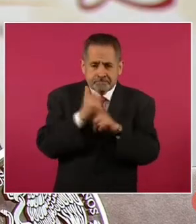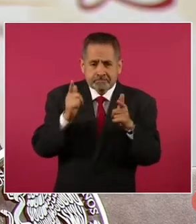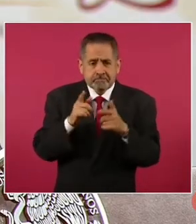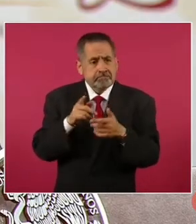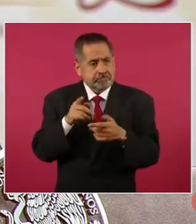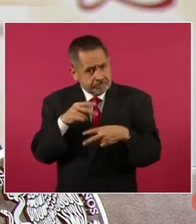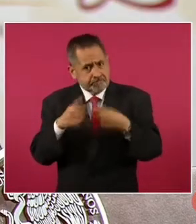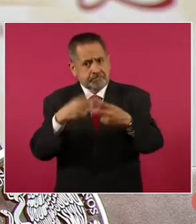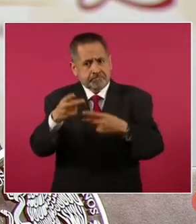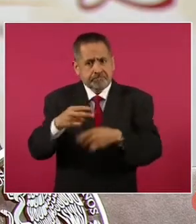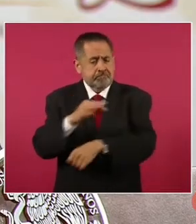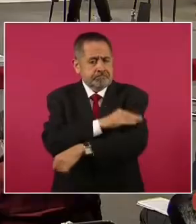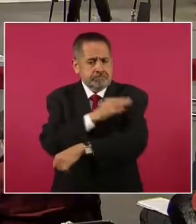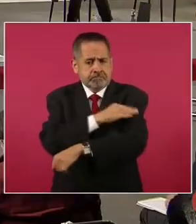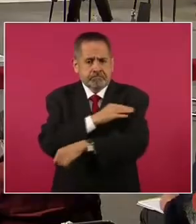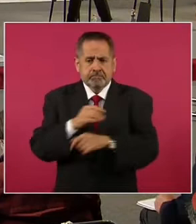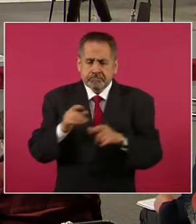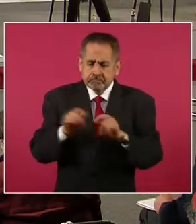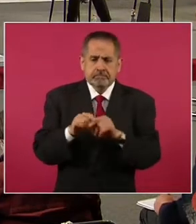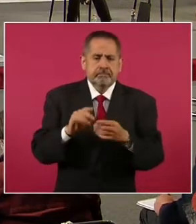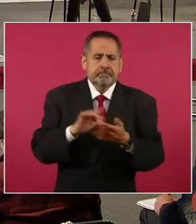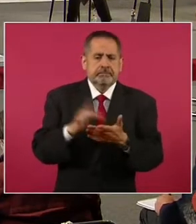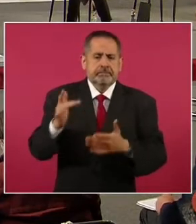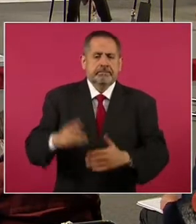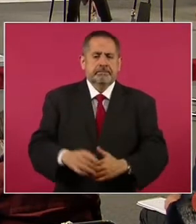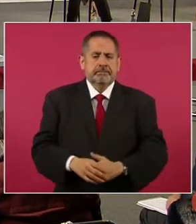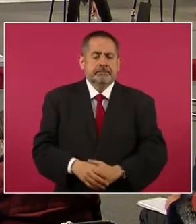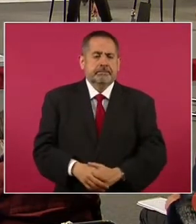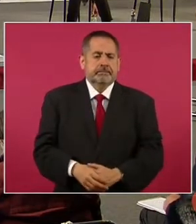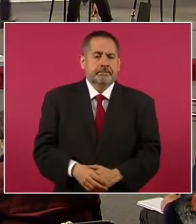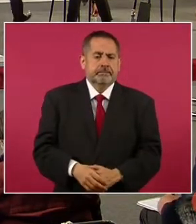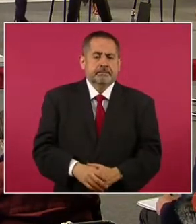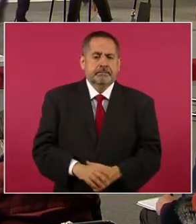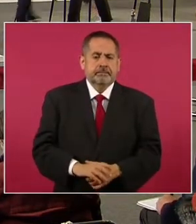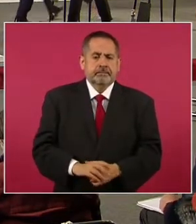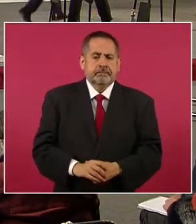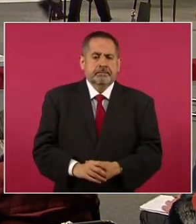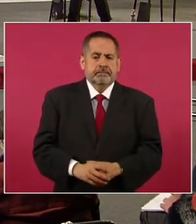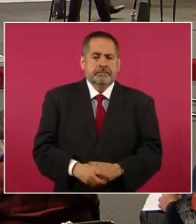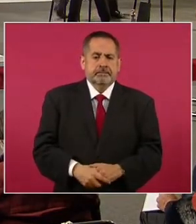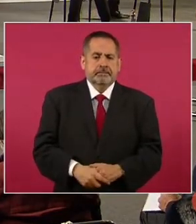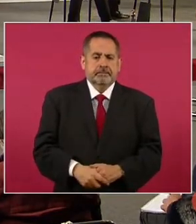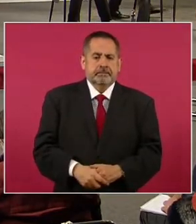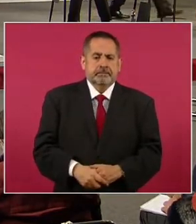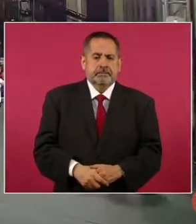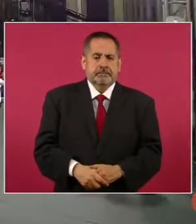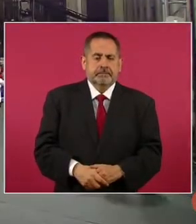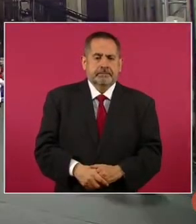pueden ser vacunados. Muchas gracias.